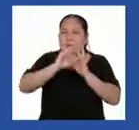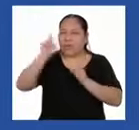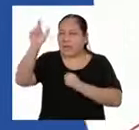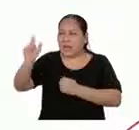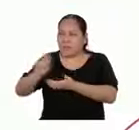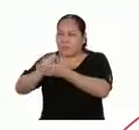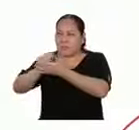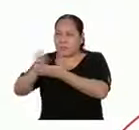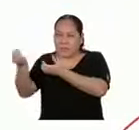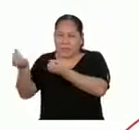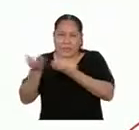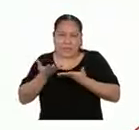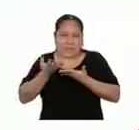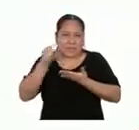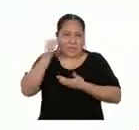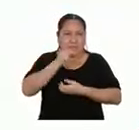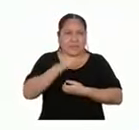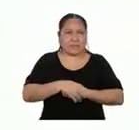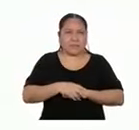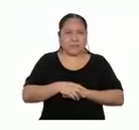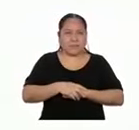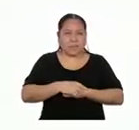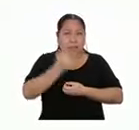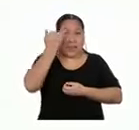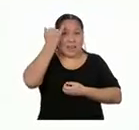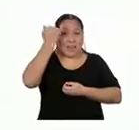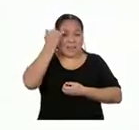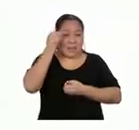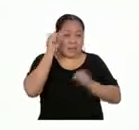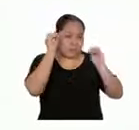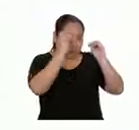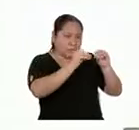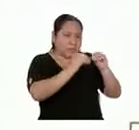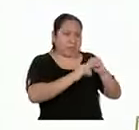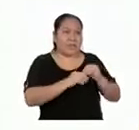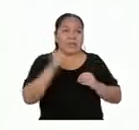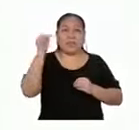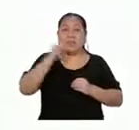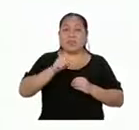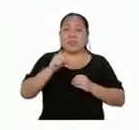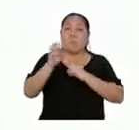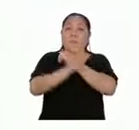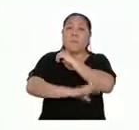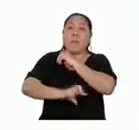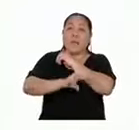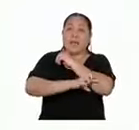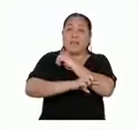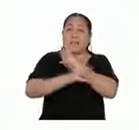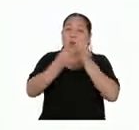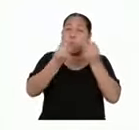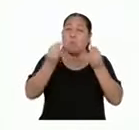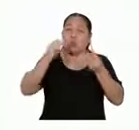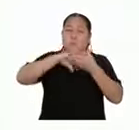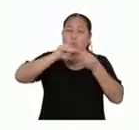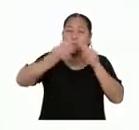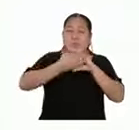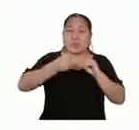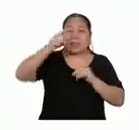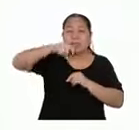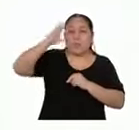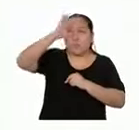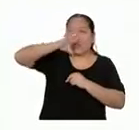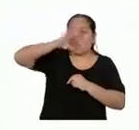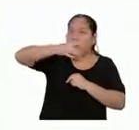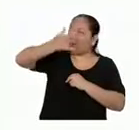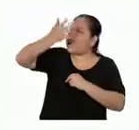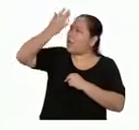el tema? Veo la idea principal explícita en el texto. Siendo un país milenario, deberíamos buscar las reservas productivas y